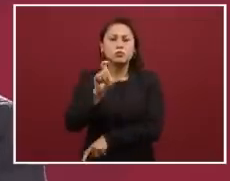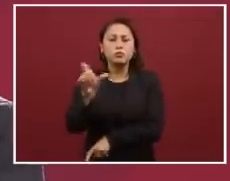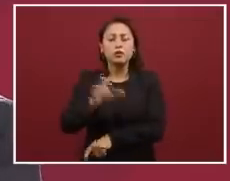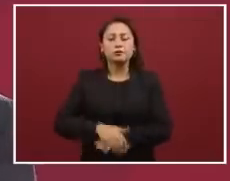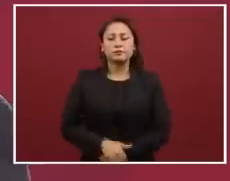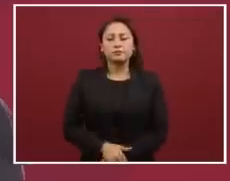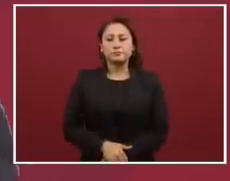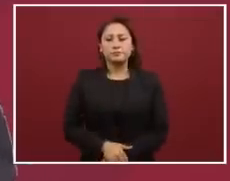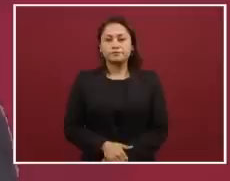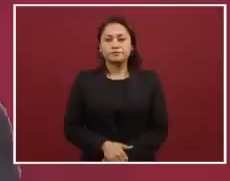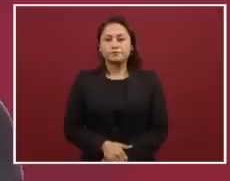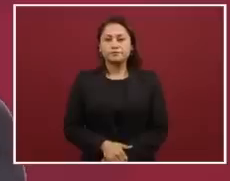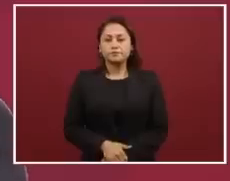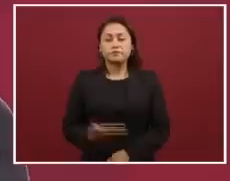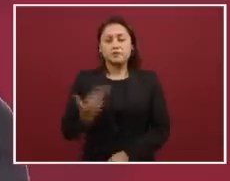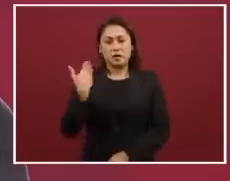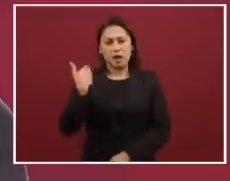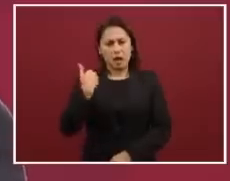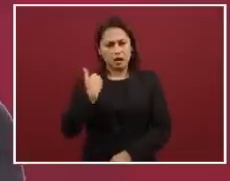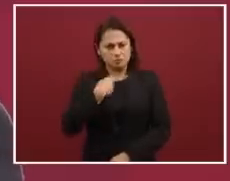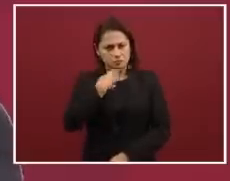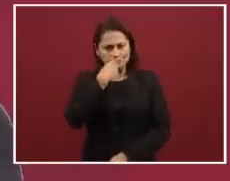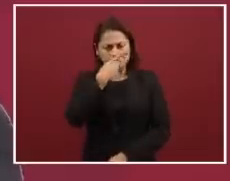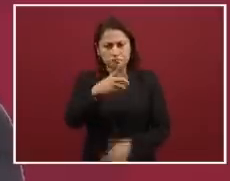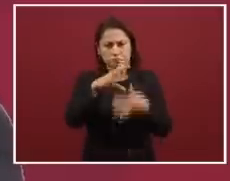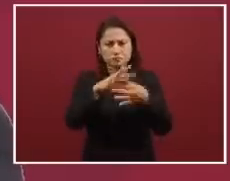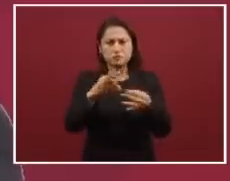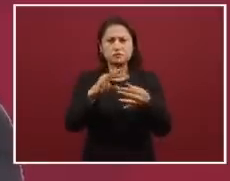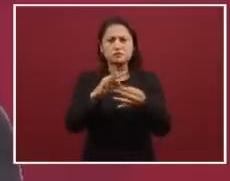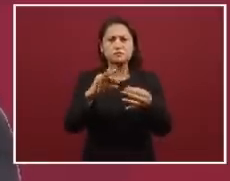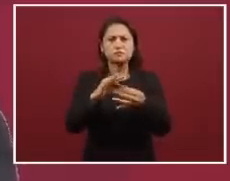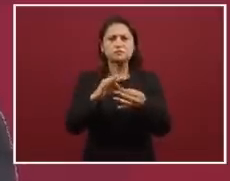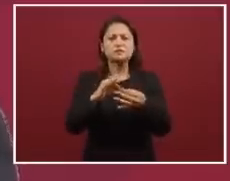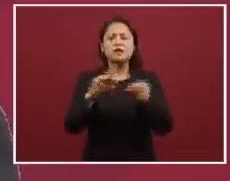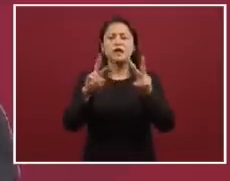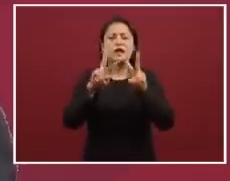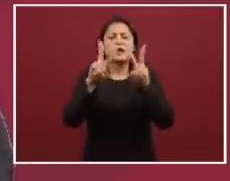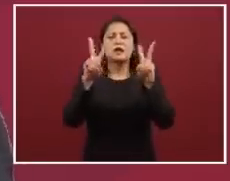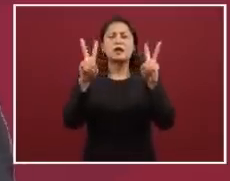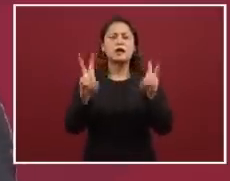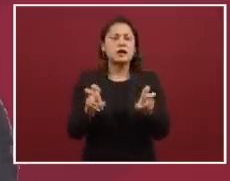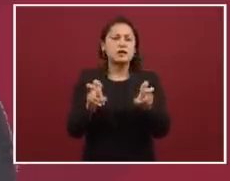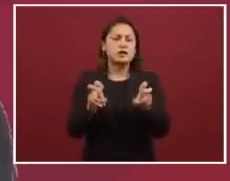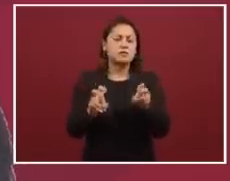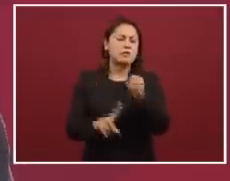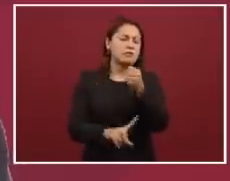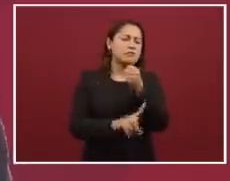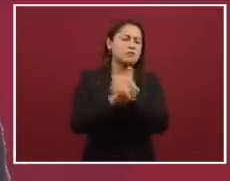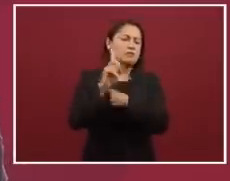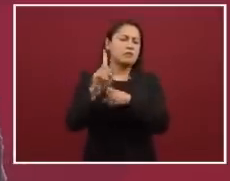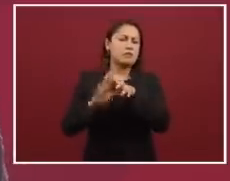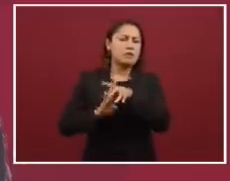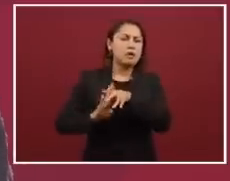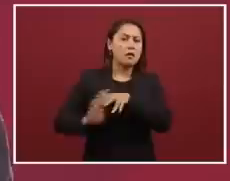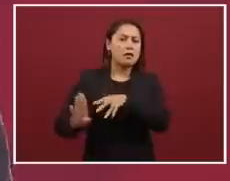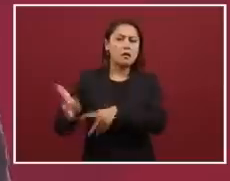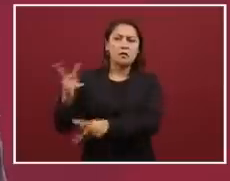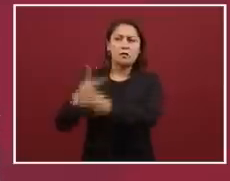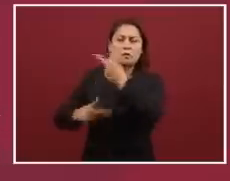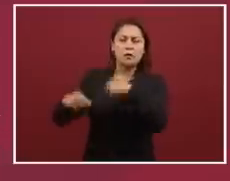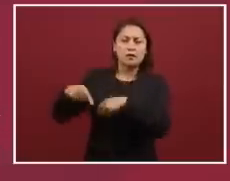momento, el problema de la inmigración que empieza a transitar por